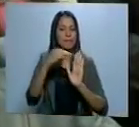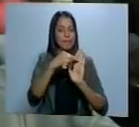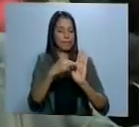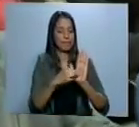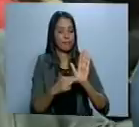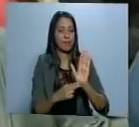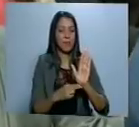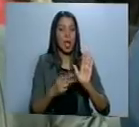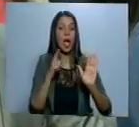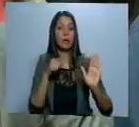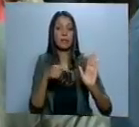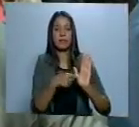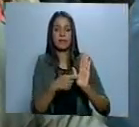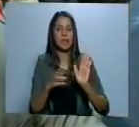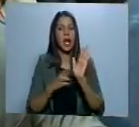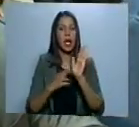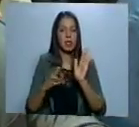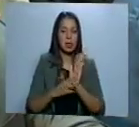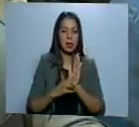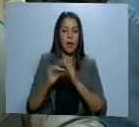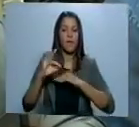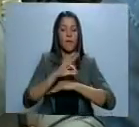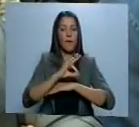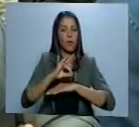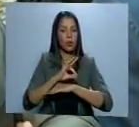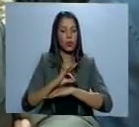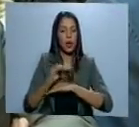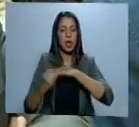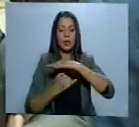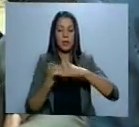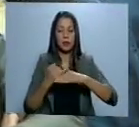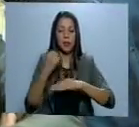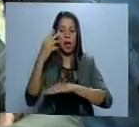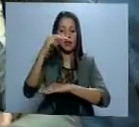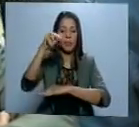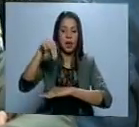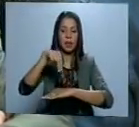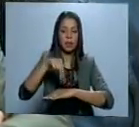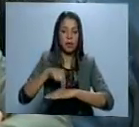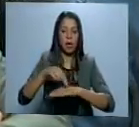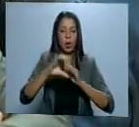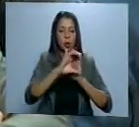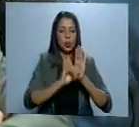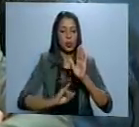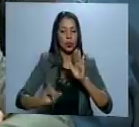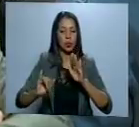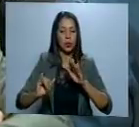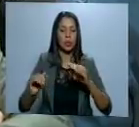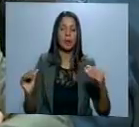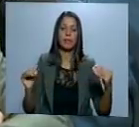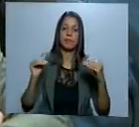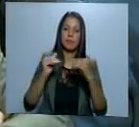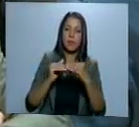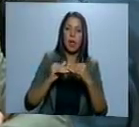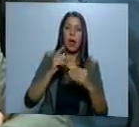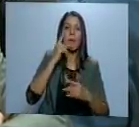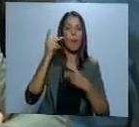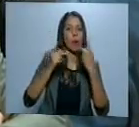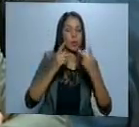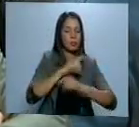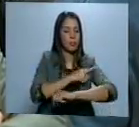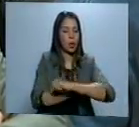las normas para garantizar el pleno funcionamiento institucional de la Asamblea Nacional Constituyente en armonía con los poderes públicos